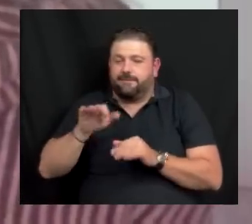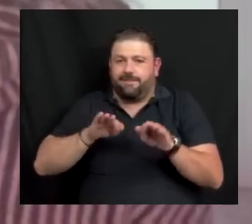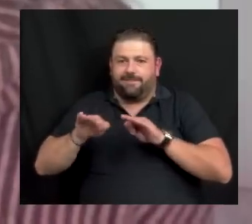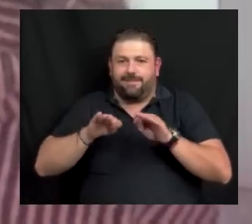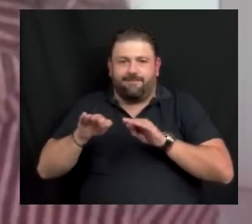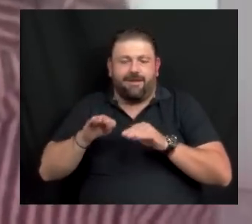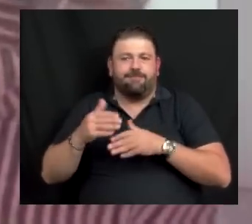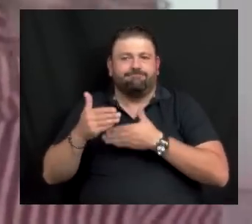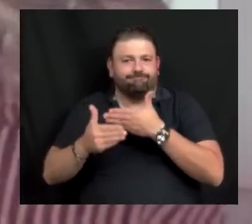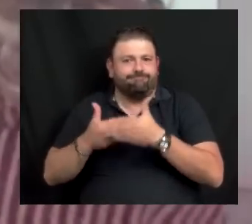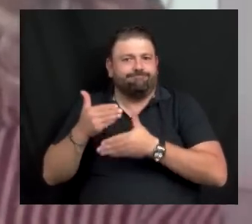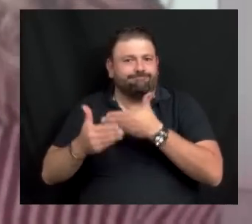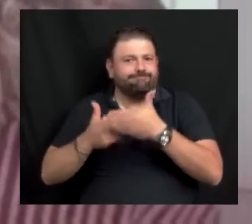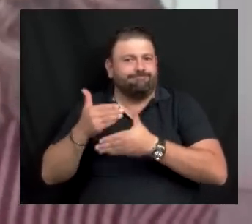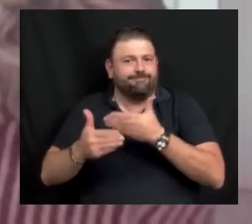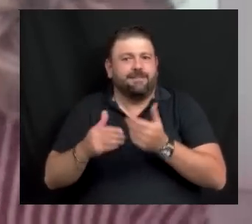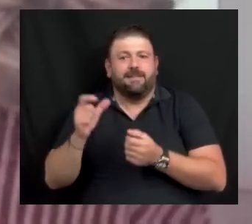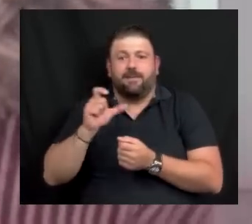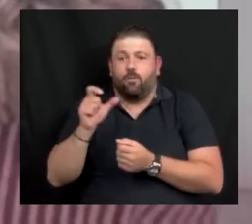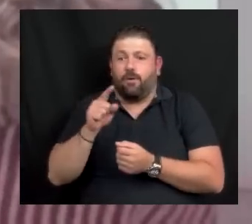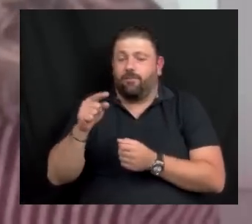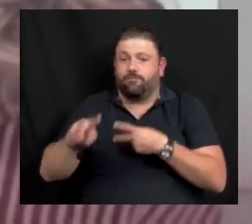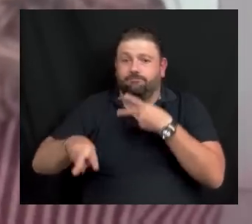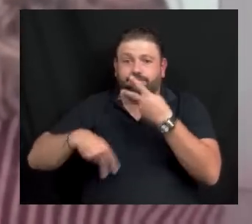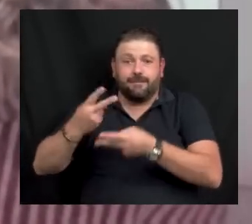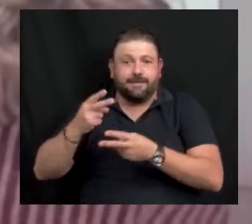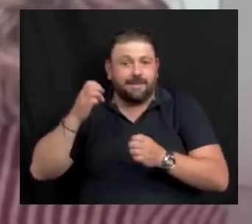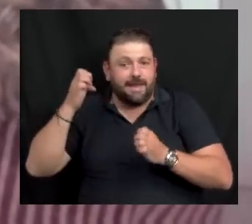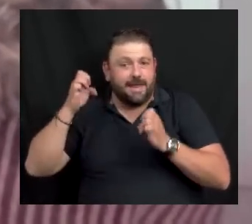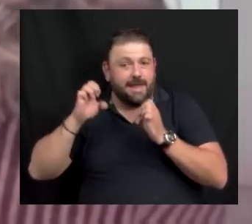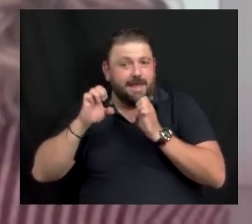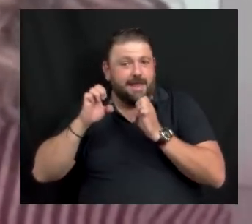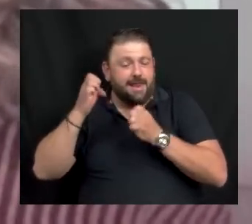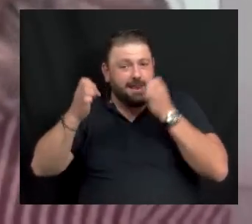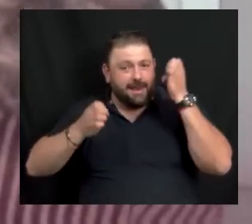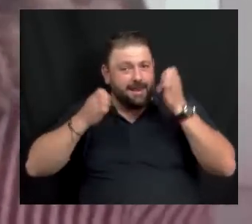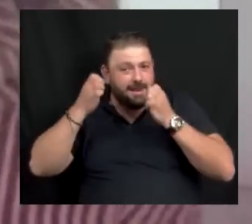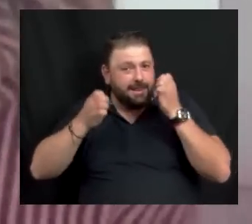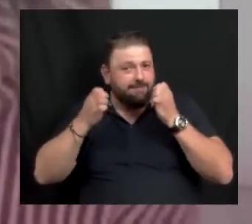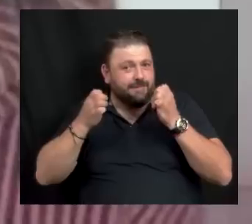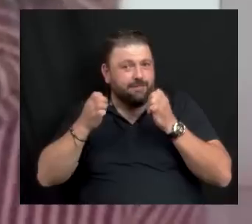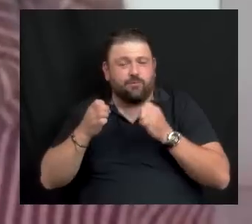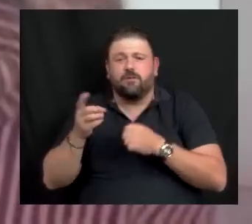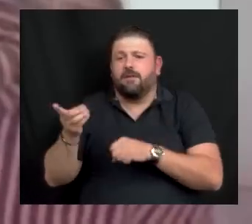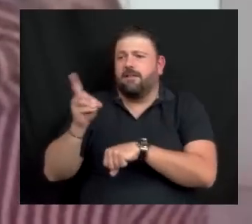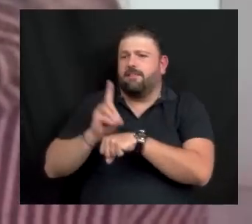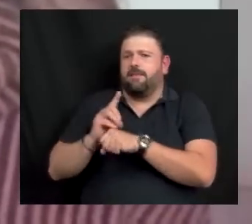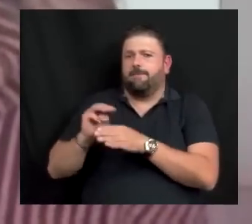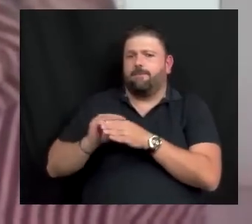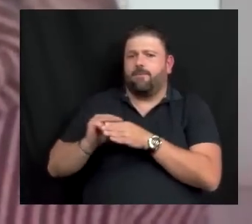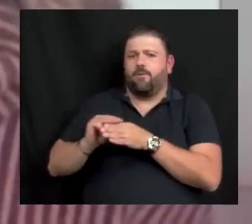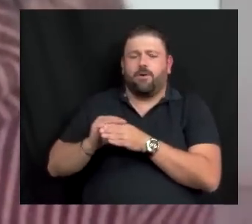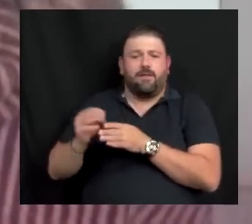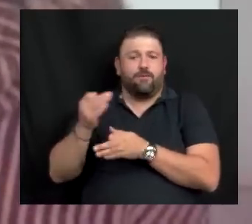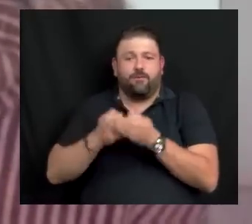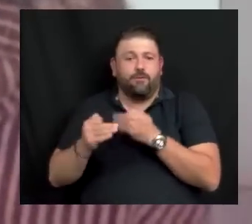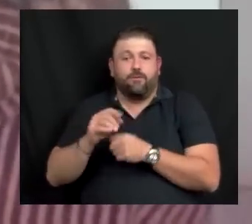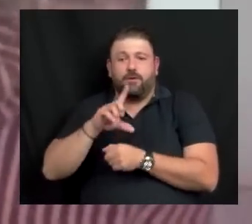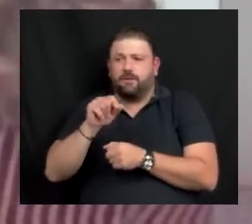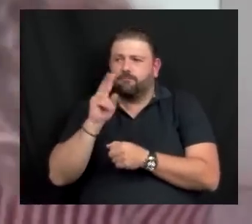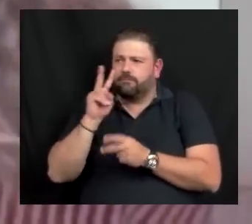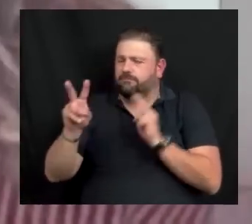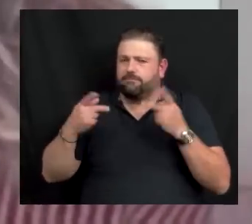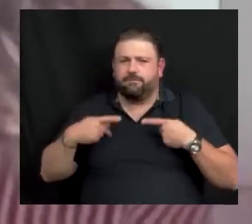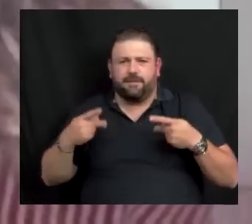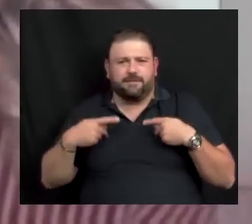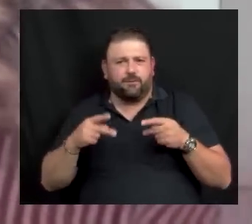extravaganas, estamos hablando de Día Morado, y luego en Día Morado estamos todos así con los nuevos Plata Supreme y con los